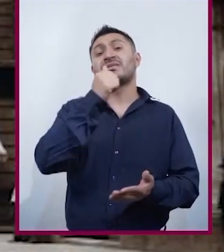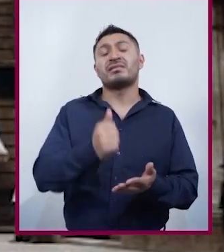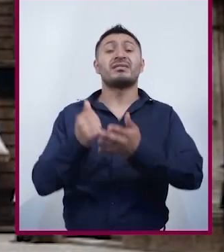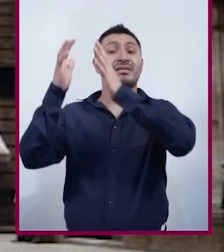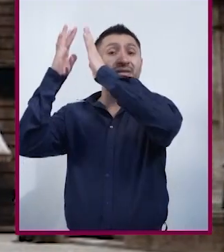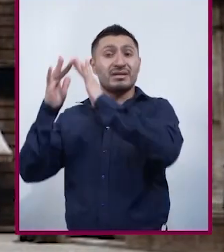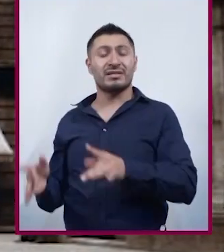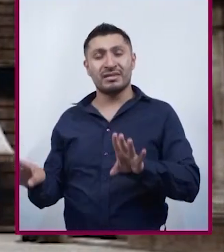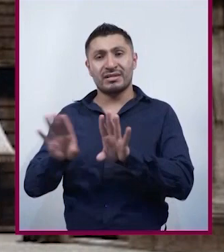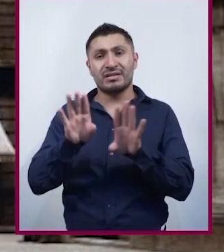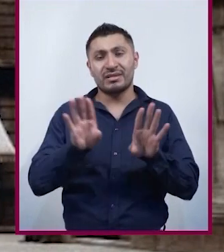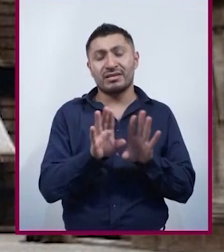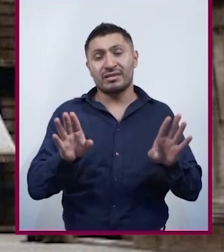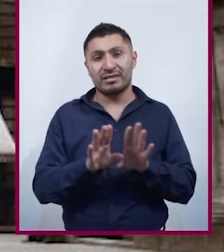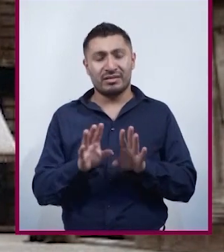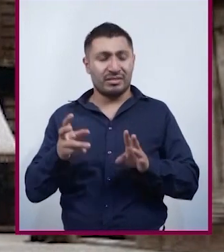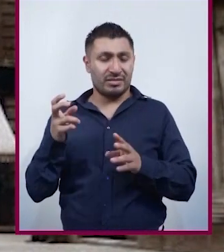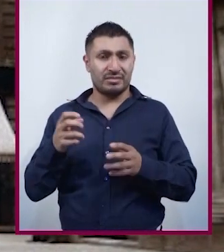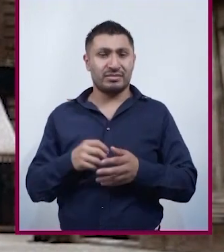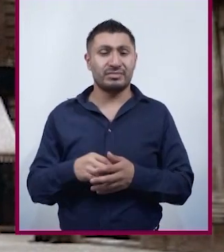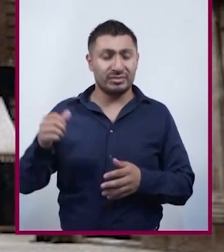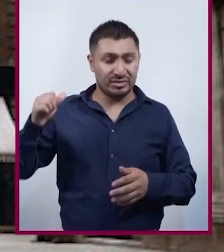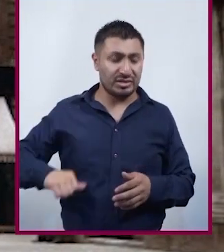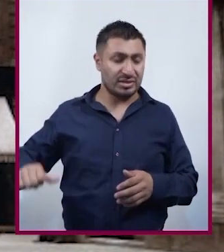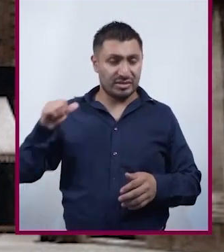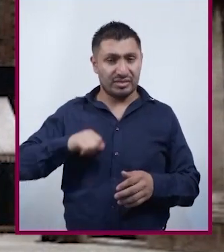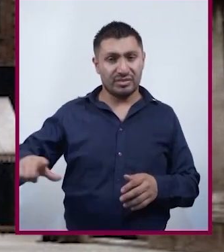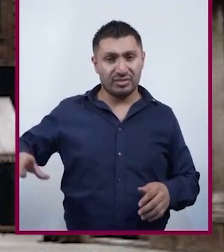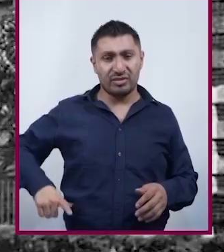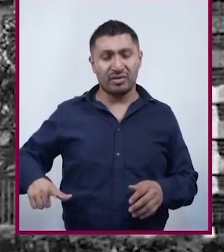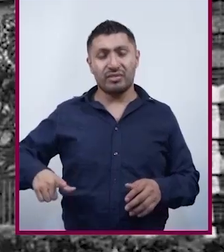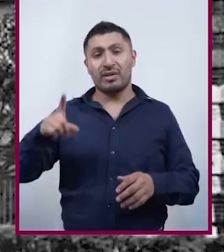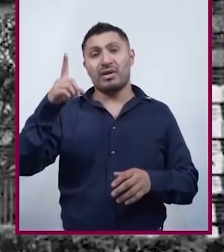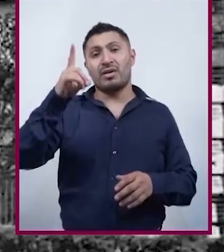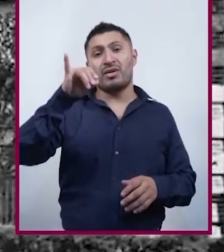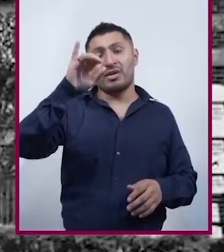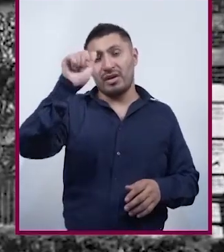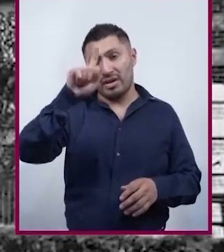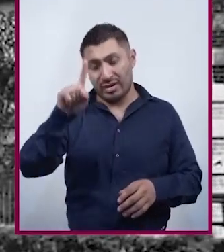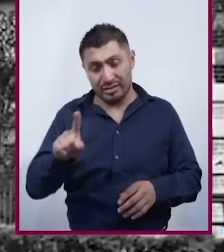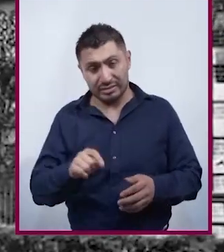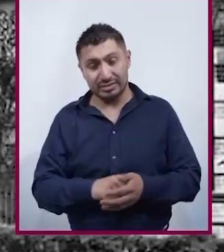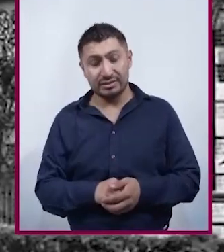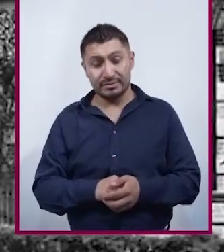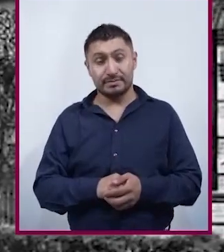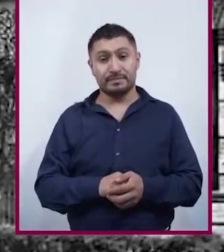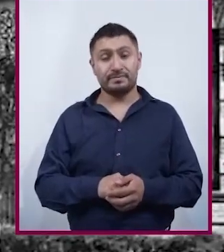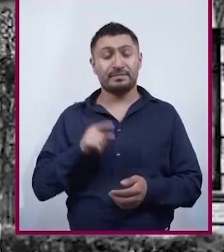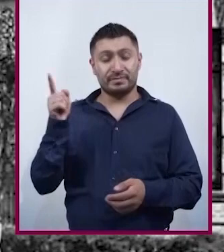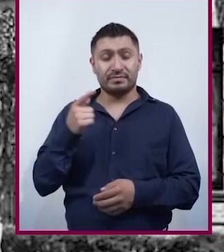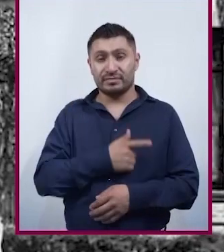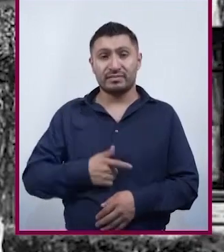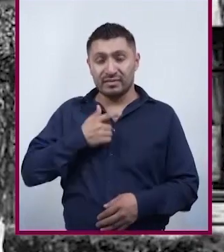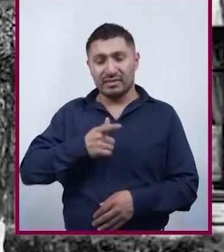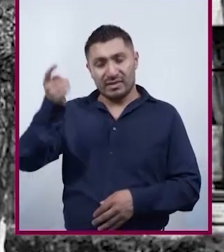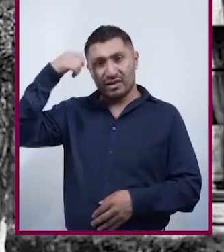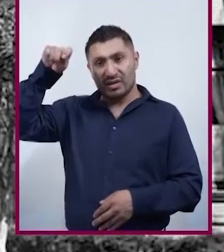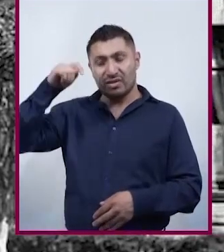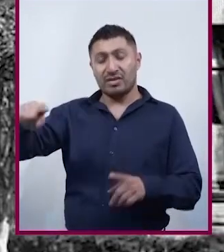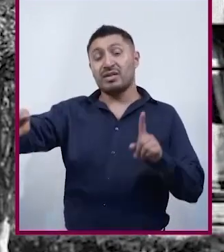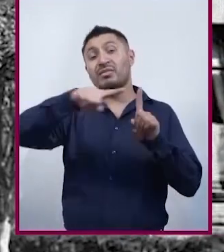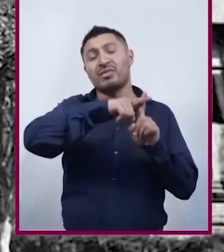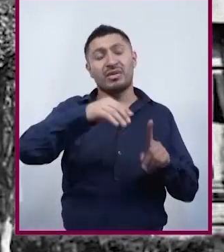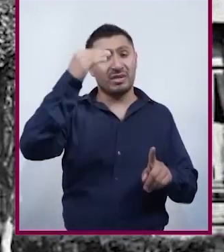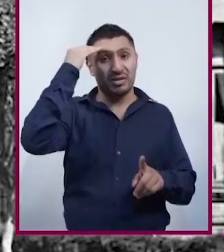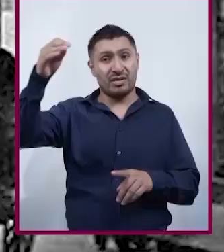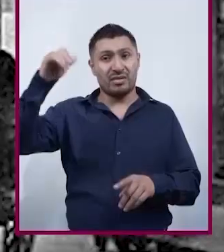estilo de vida en la ciudad afrancesada, producto del porfiriato. Como el joven José estudiaba en la preparatoria y estaba en contacto con